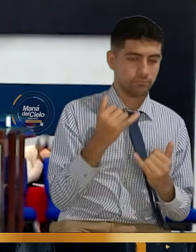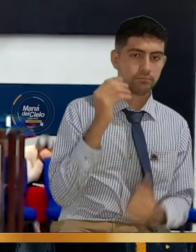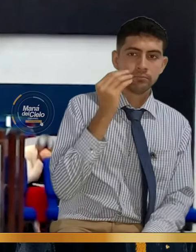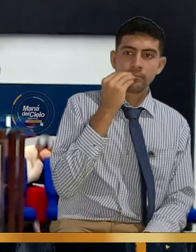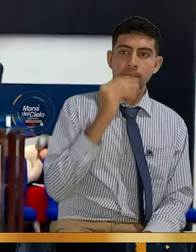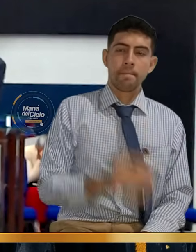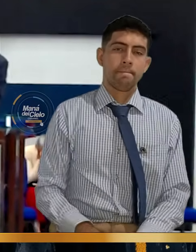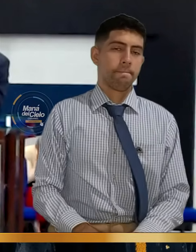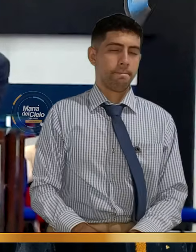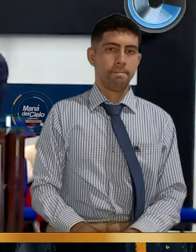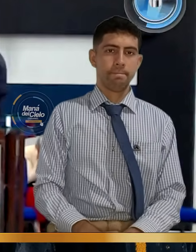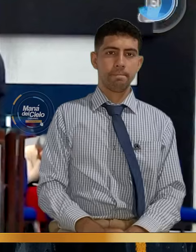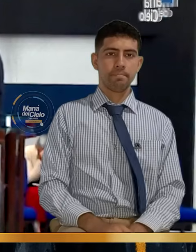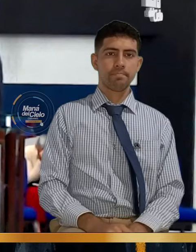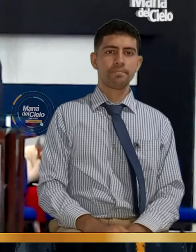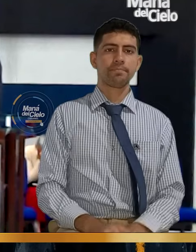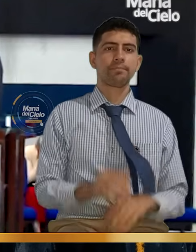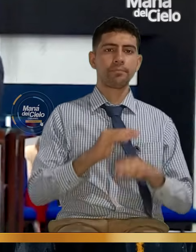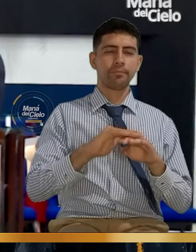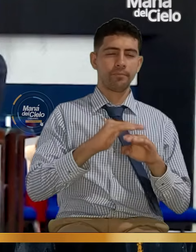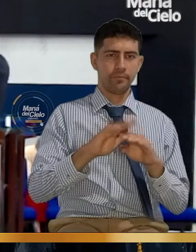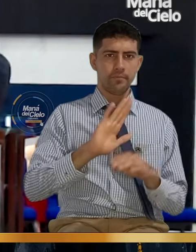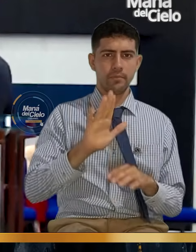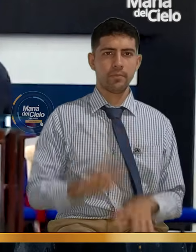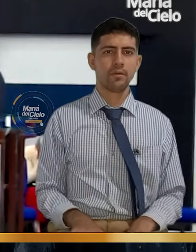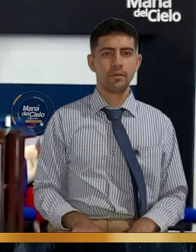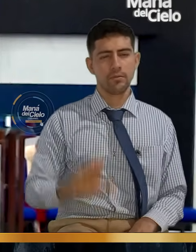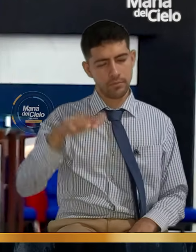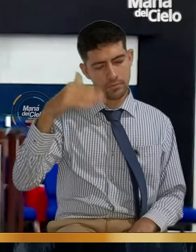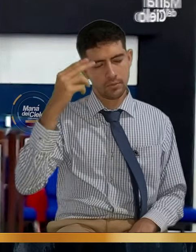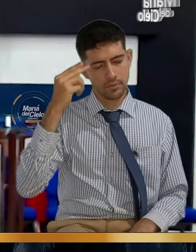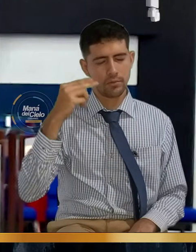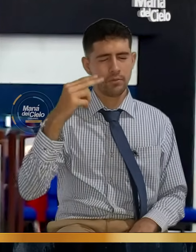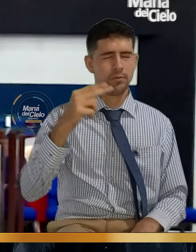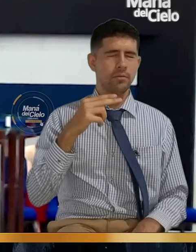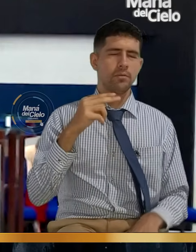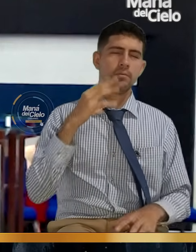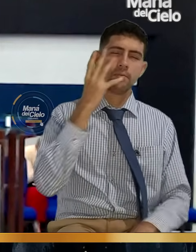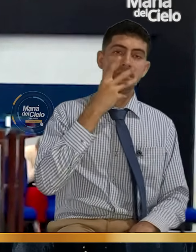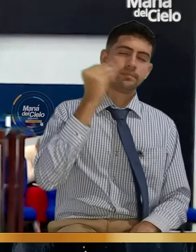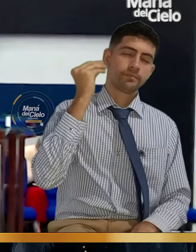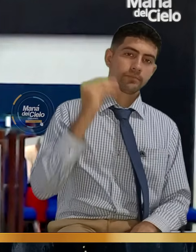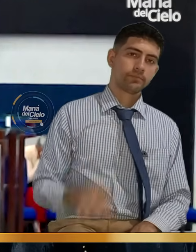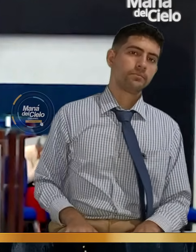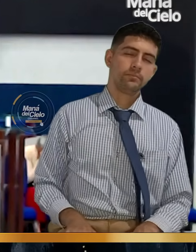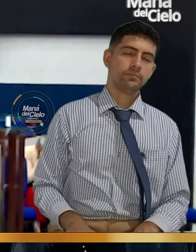un Dios vivo. Esta palabra da testimonio de él. Póngase de pie, por favor, tenga la